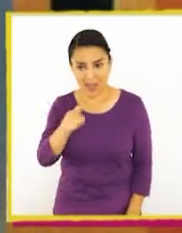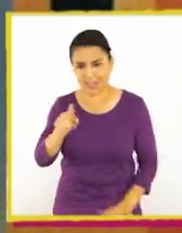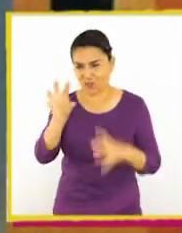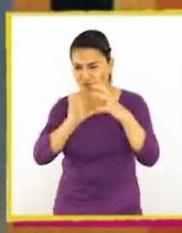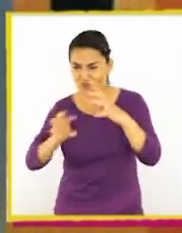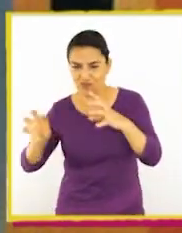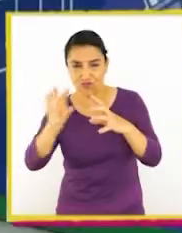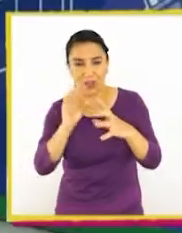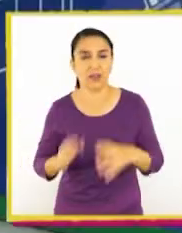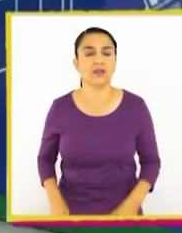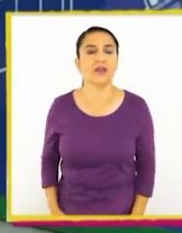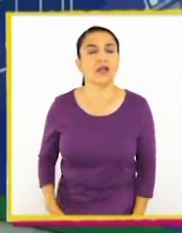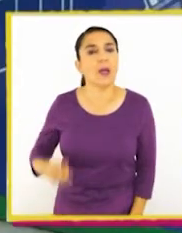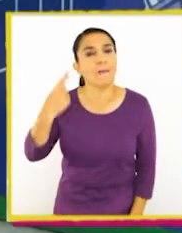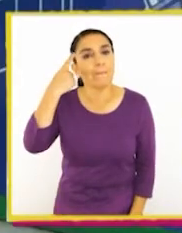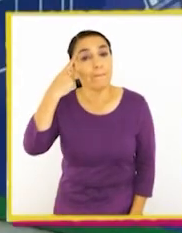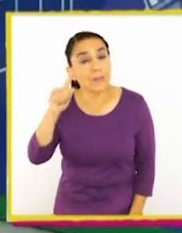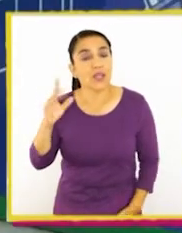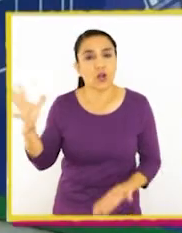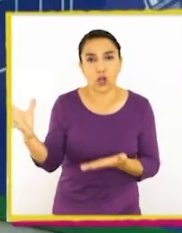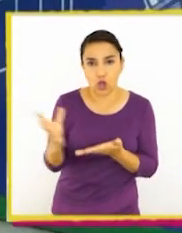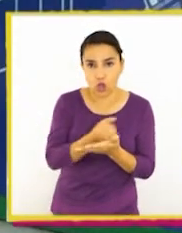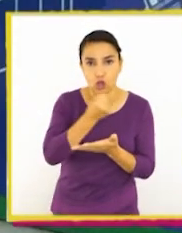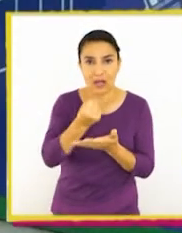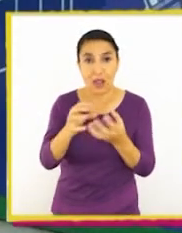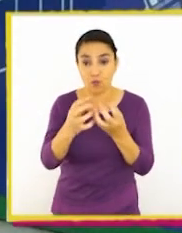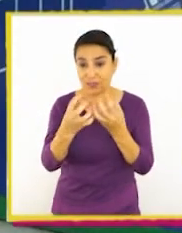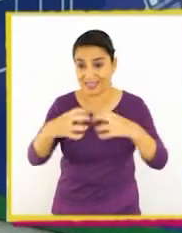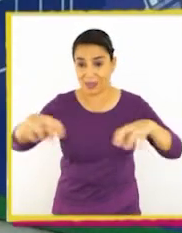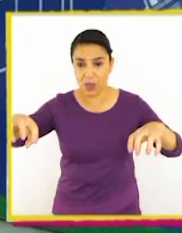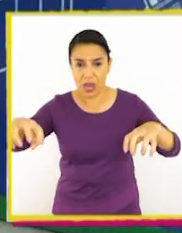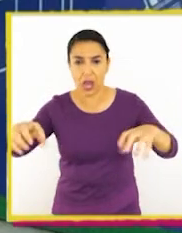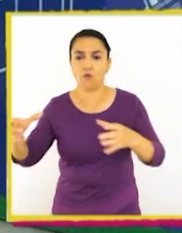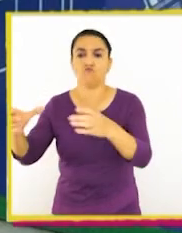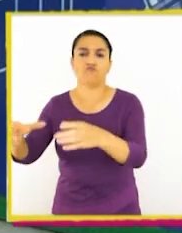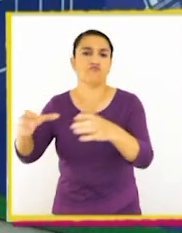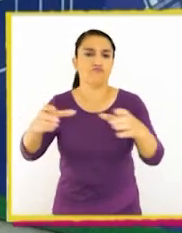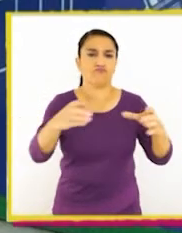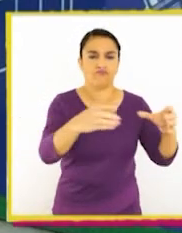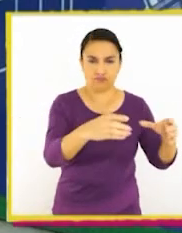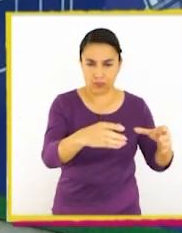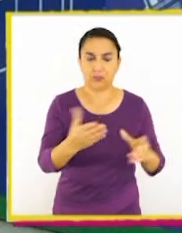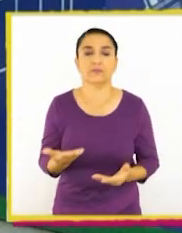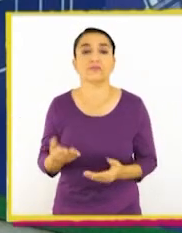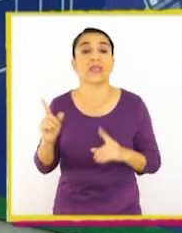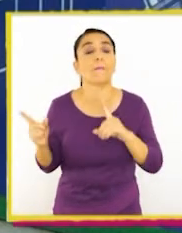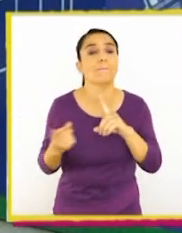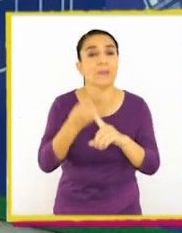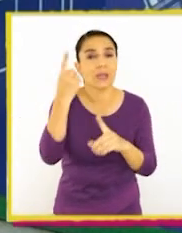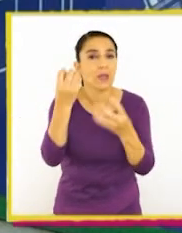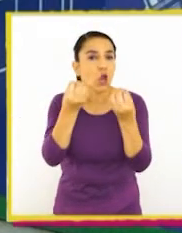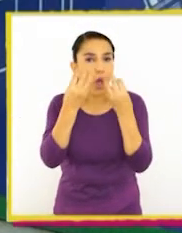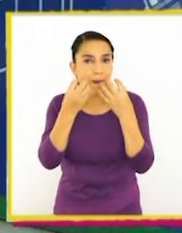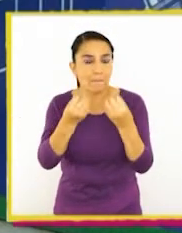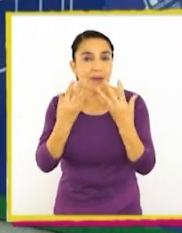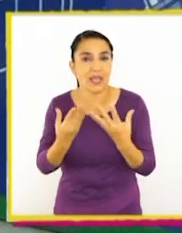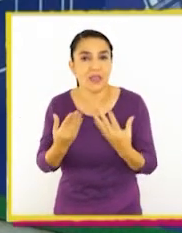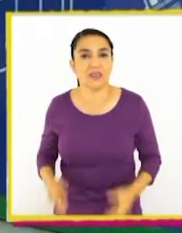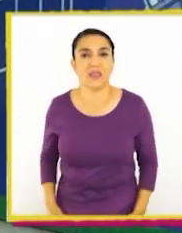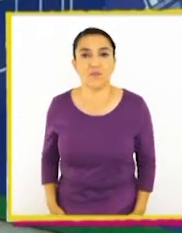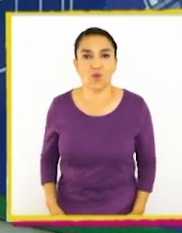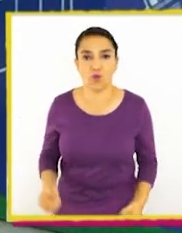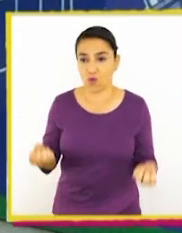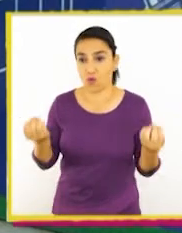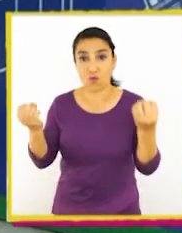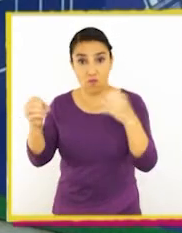masa. ¡Bien! Pero logramos separarla en diferentes residuos. El primero que aprendimos fue los